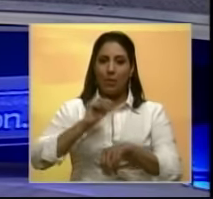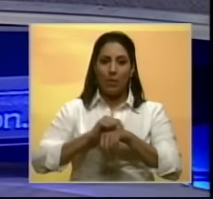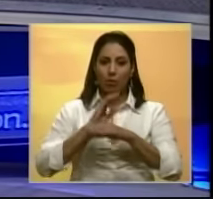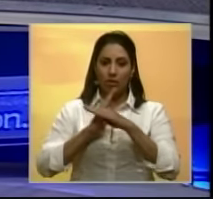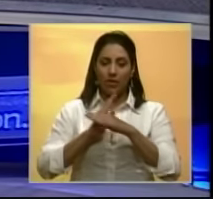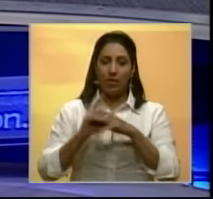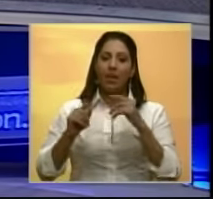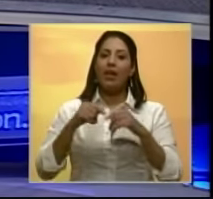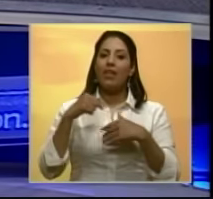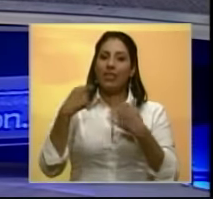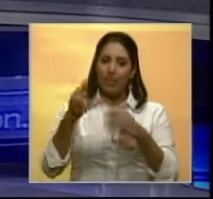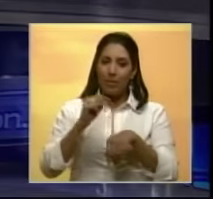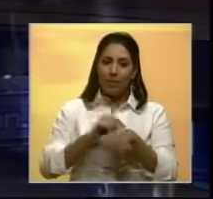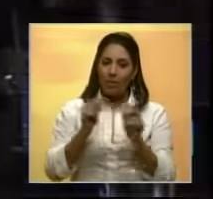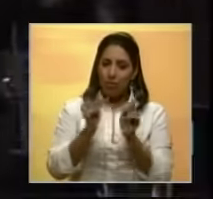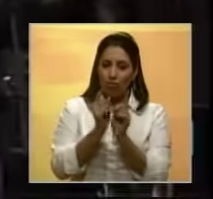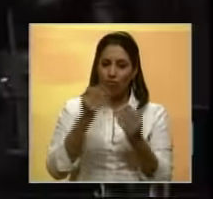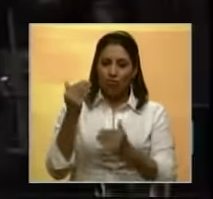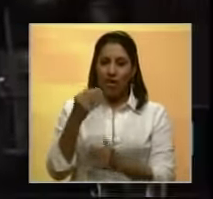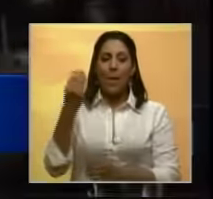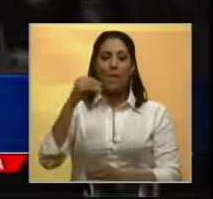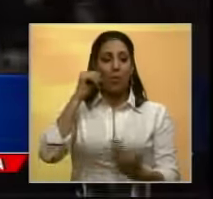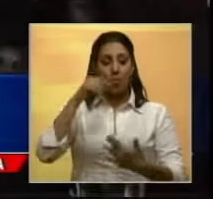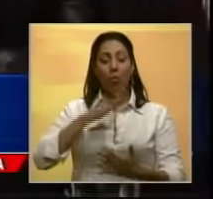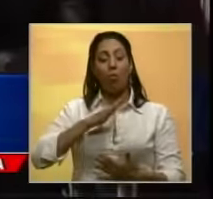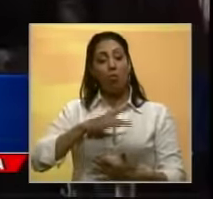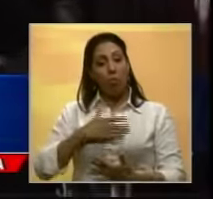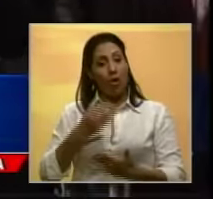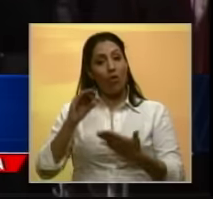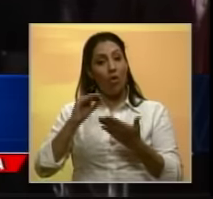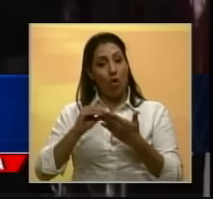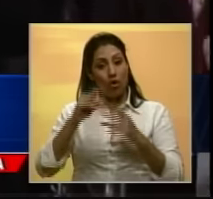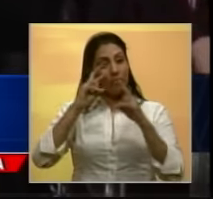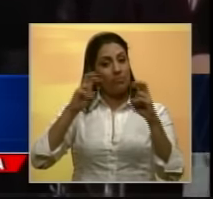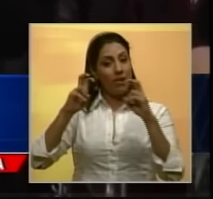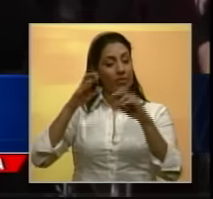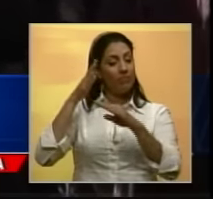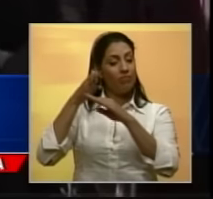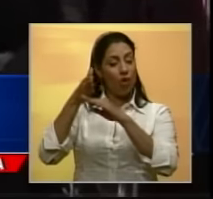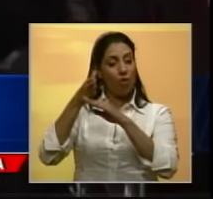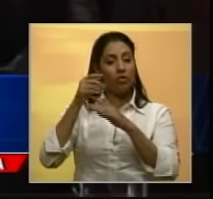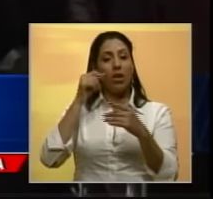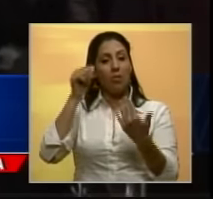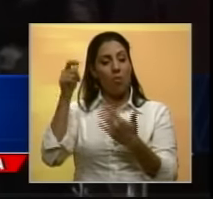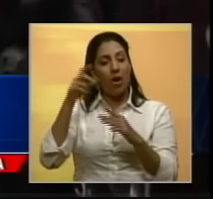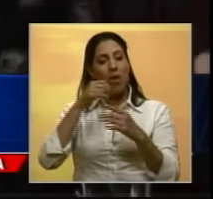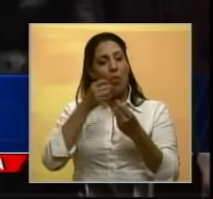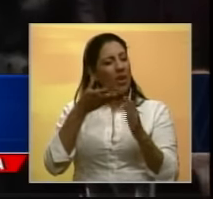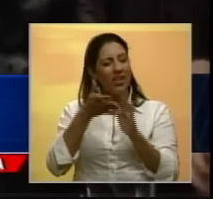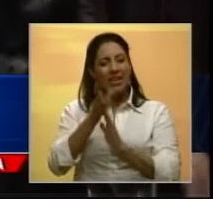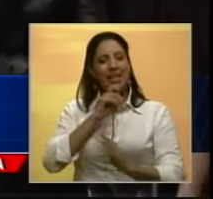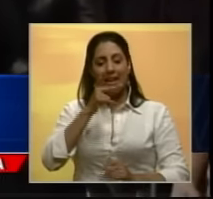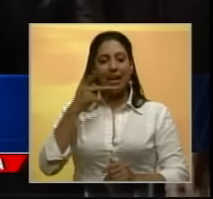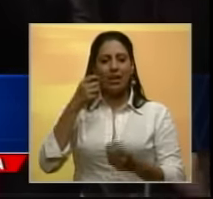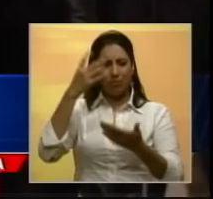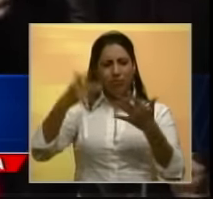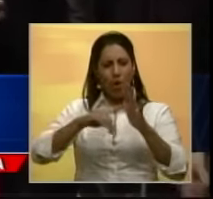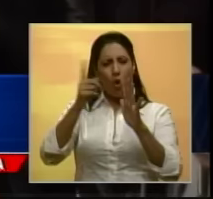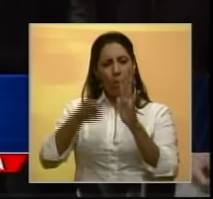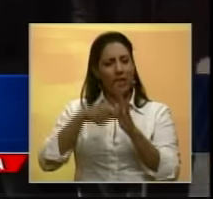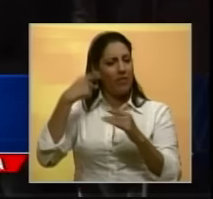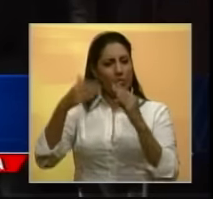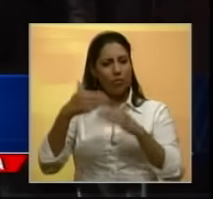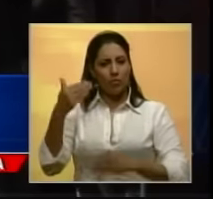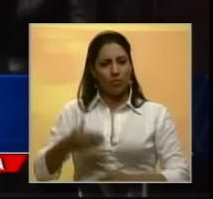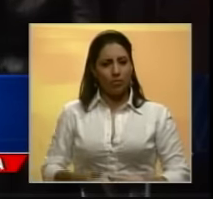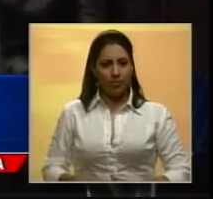una pausa. En breve. Polémica. Madonna podría ser investigada. Los detalles con Karielis Cuadros en Estrenos